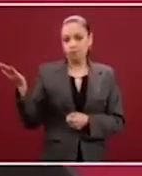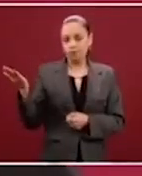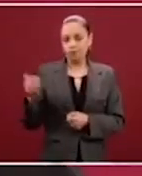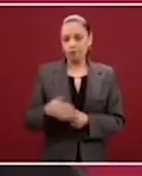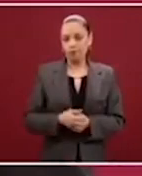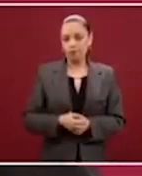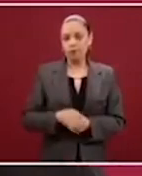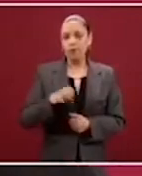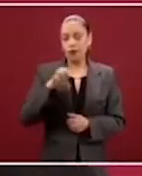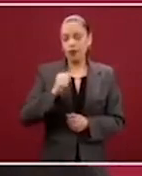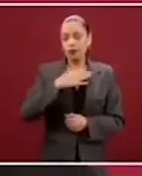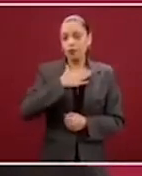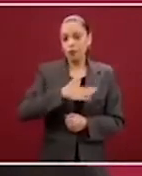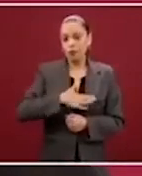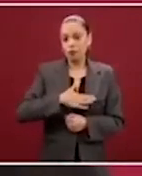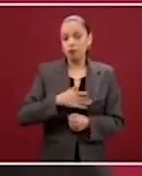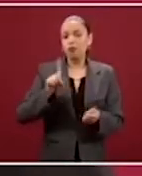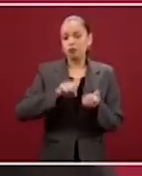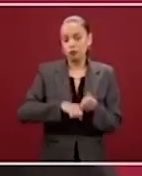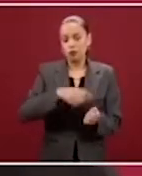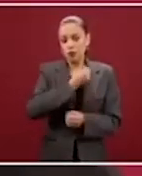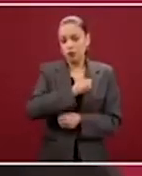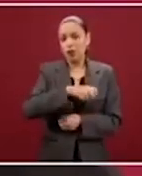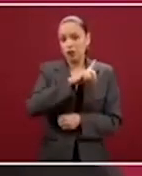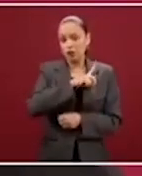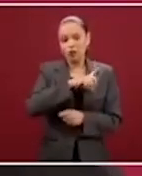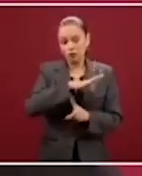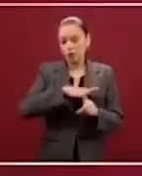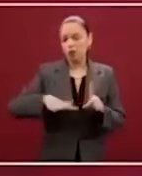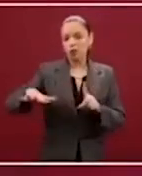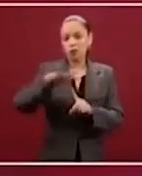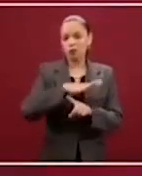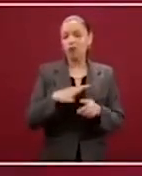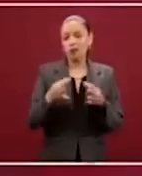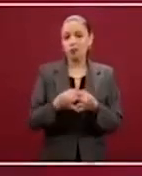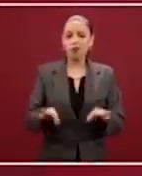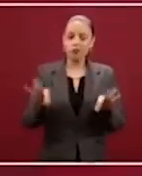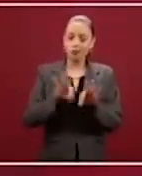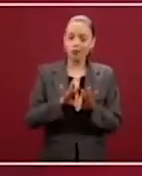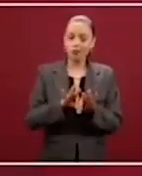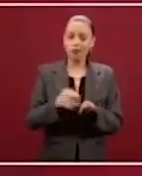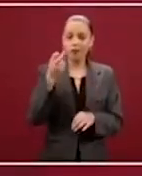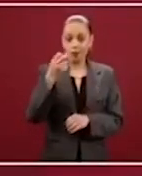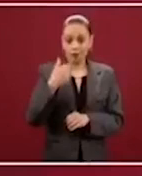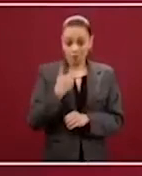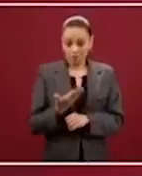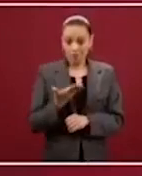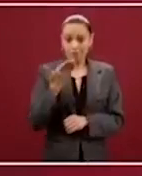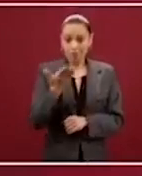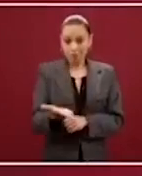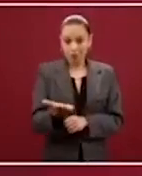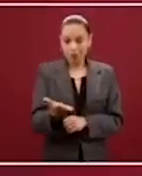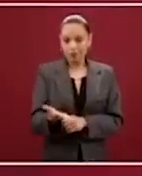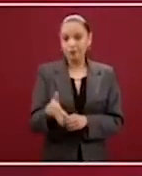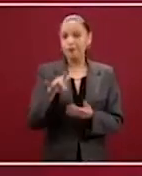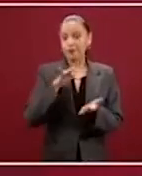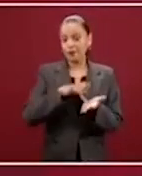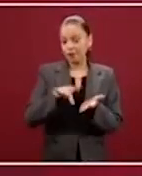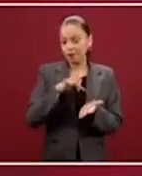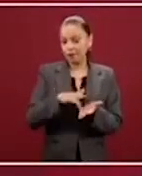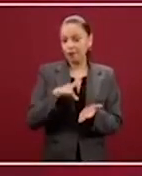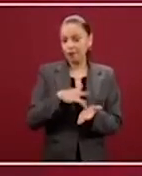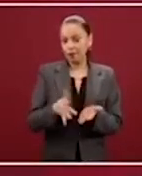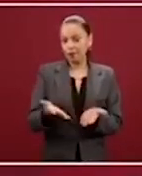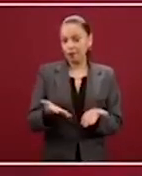justa, la salud del pueblo. Entonces, pedirles que nos ayuden.